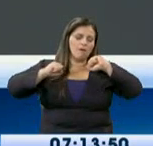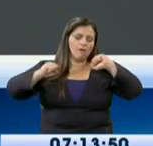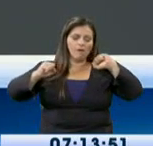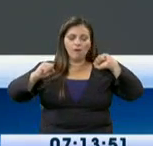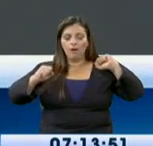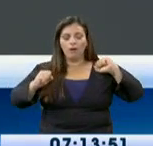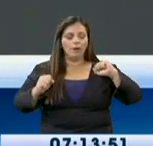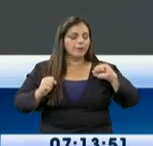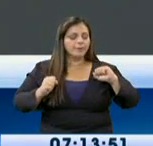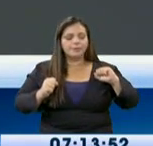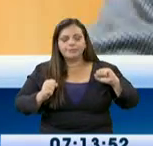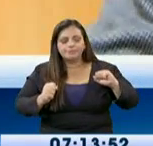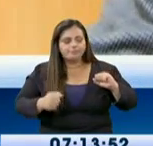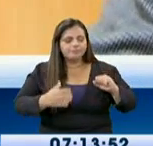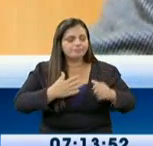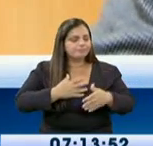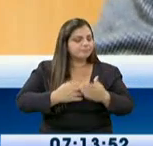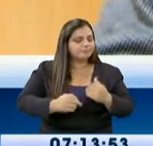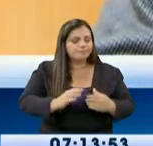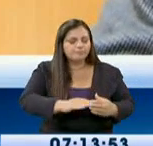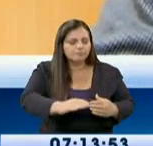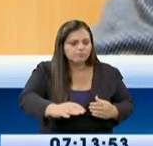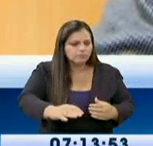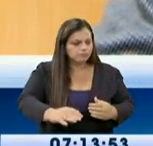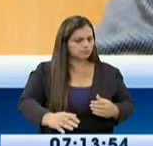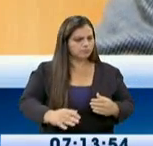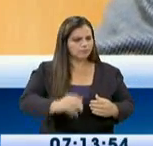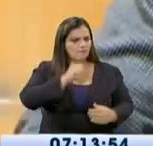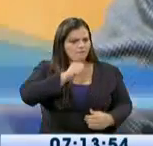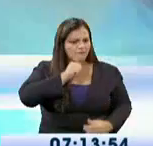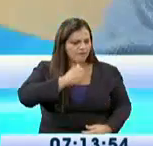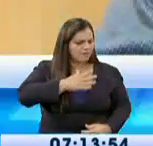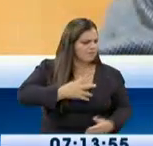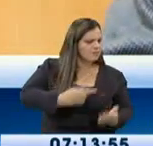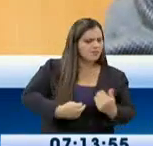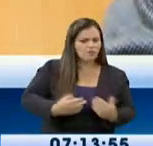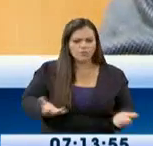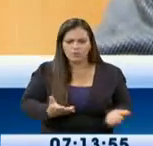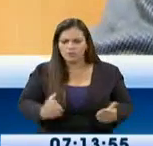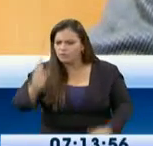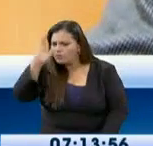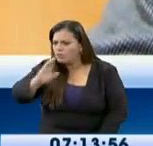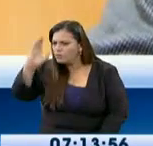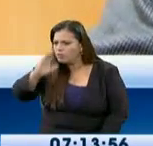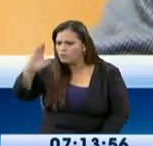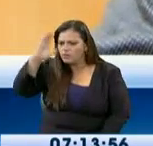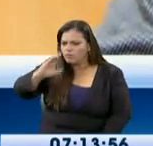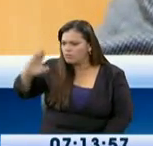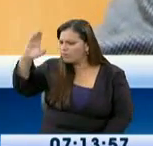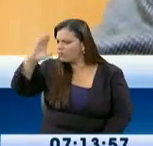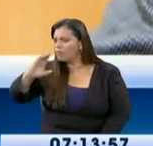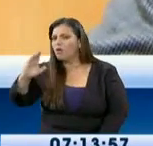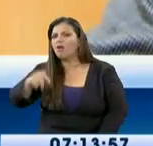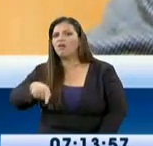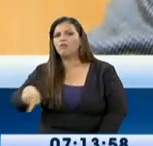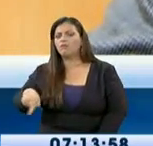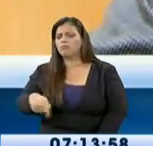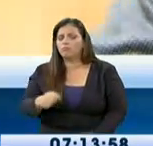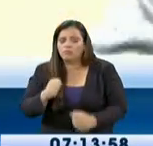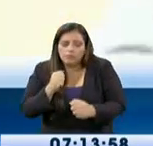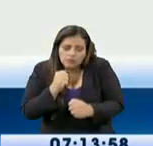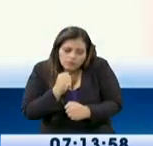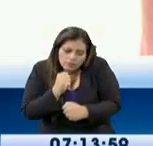de lo ocurrido. Y lo encuentra que estaba apenado el niño en la escalera de su vivienda y le contó lo que